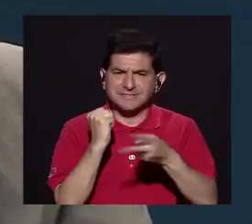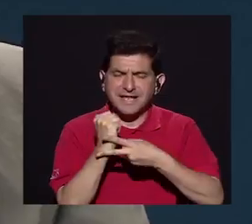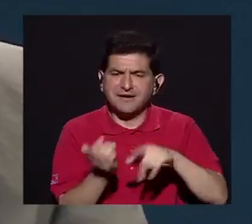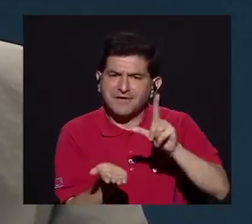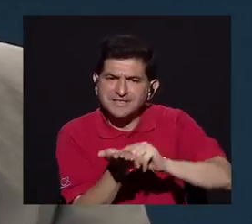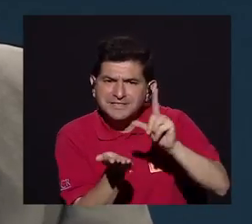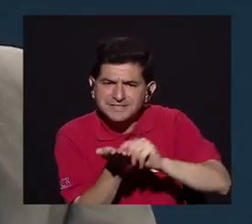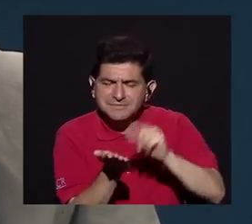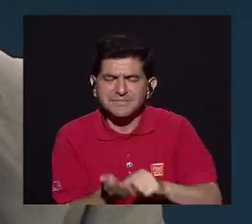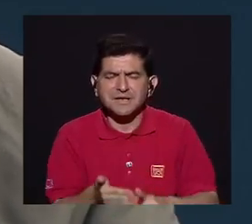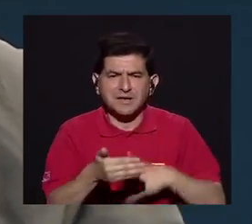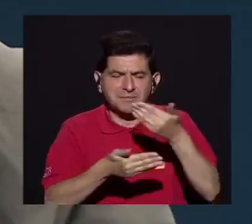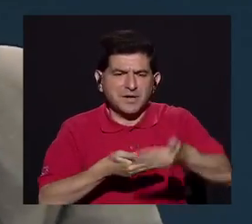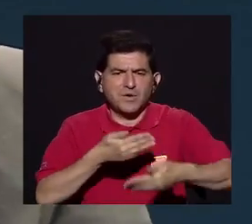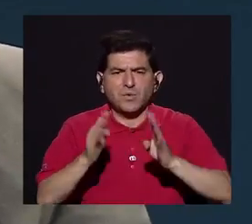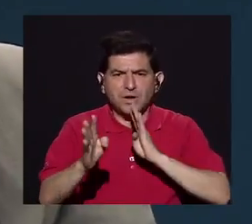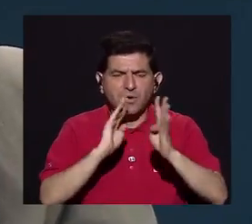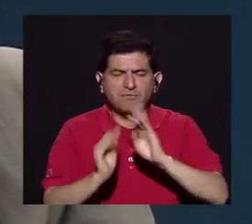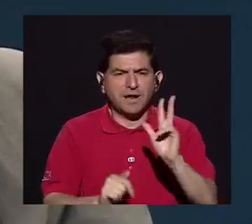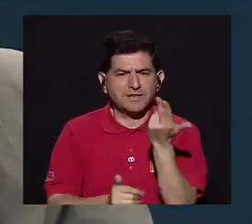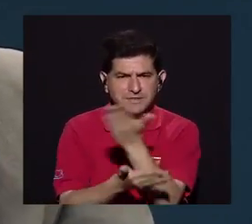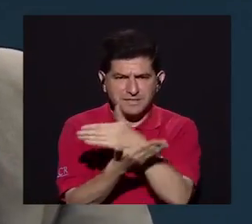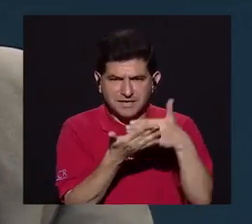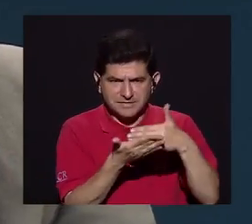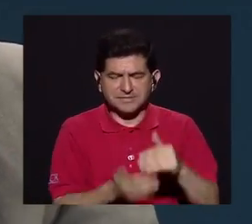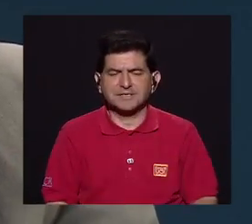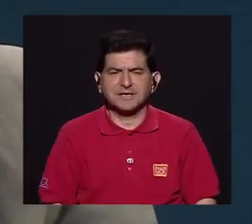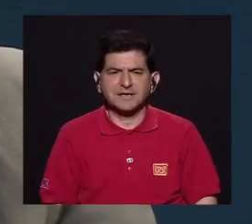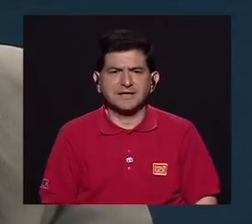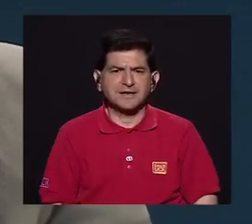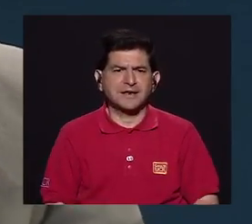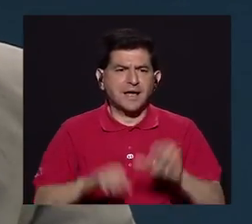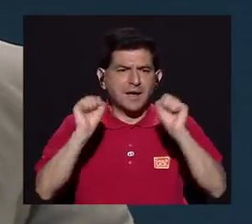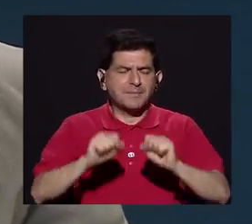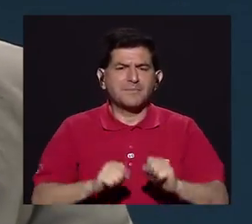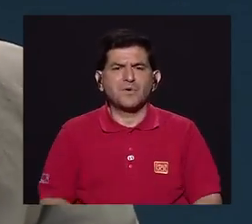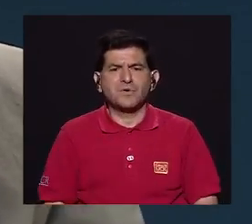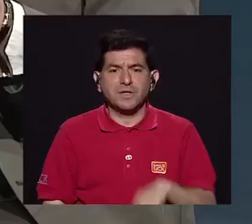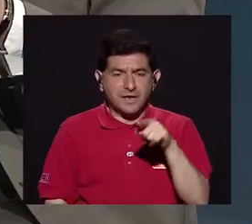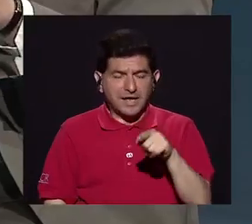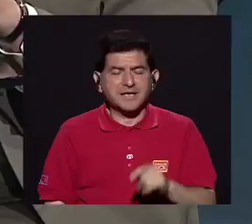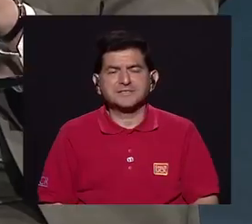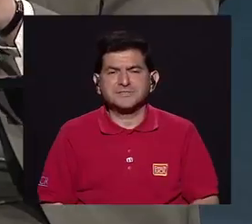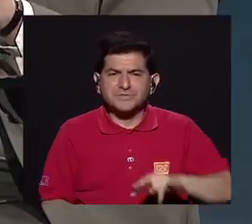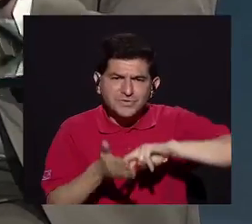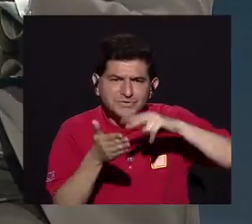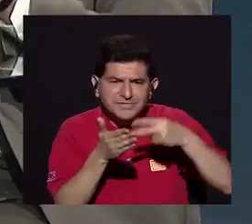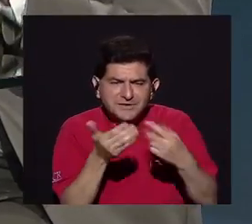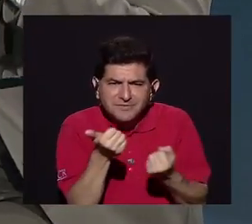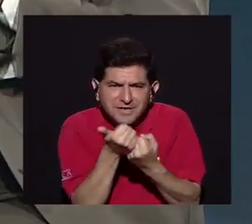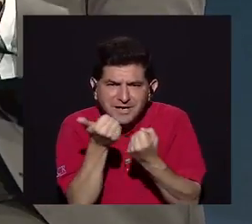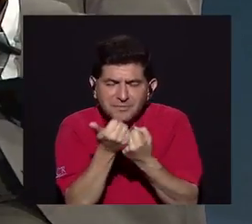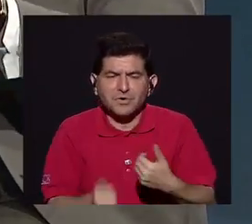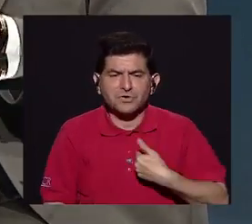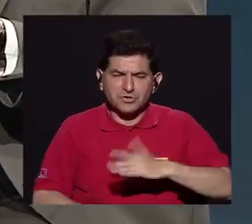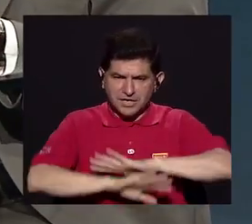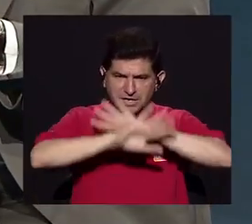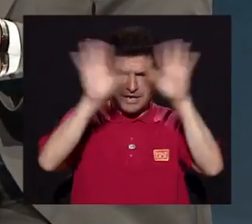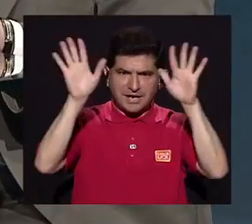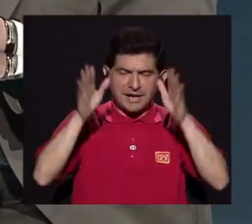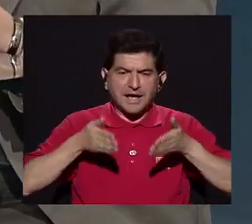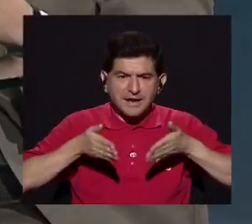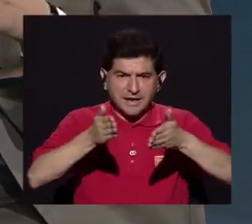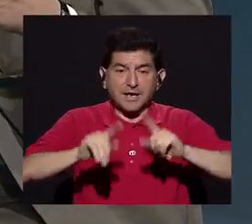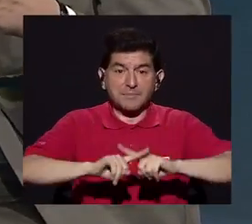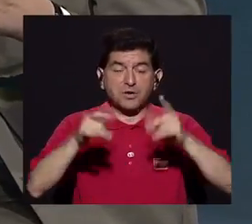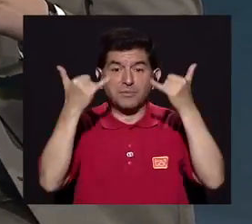edición. Ahora vamos a hablar en el tercer bloque un poquito más cómo llevarlo de sparring, porque hasta el momento tenemos clara la ruta, pero